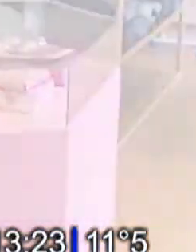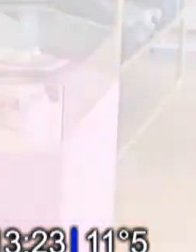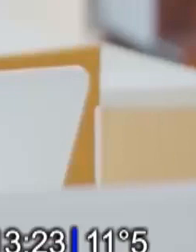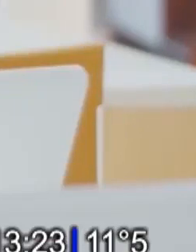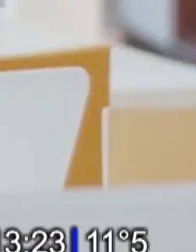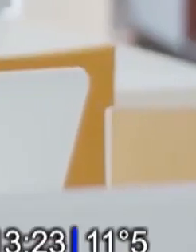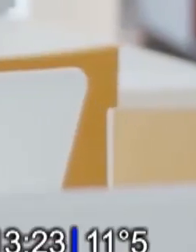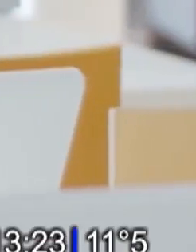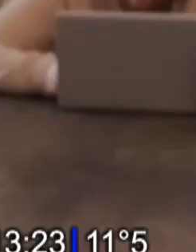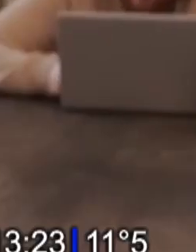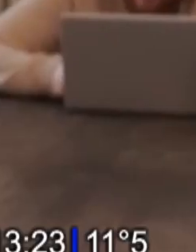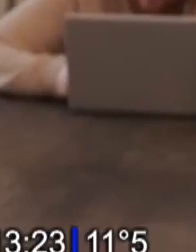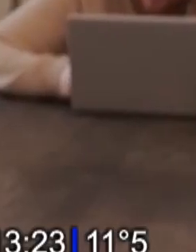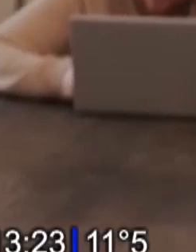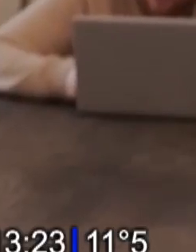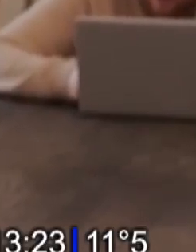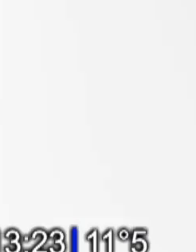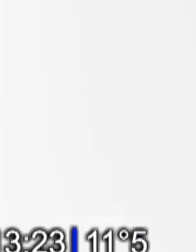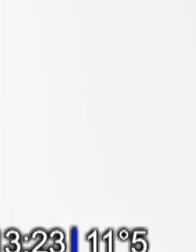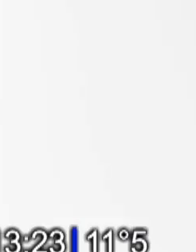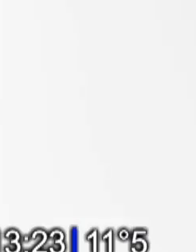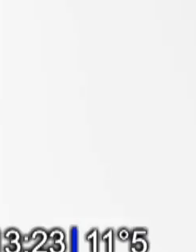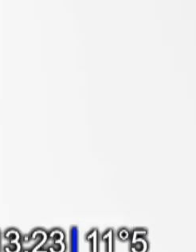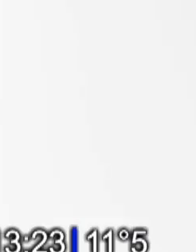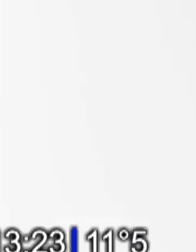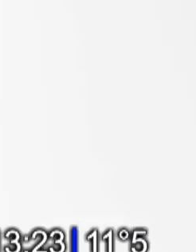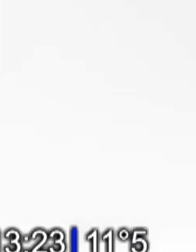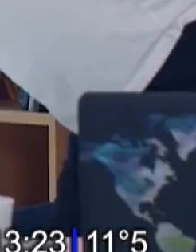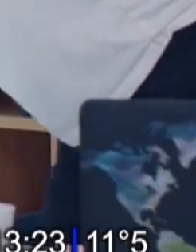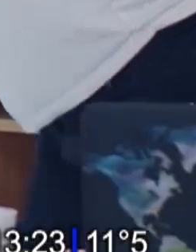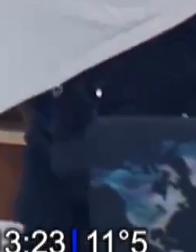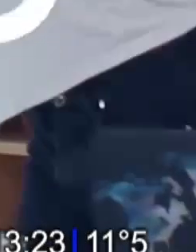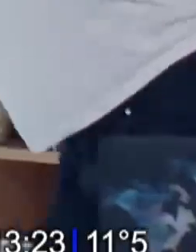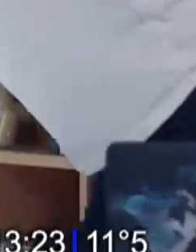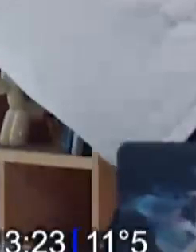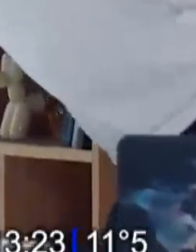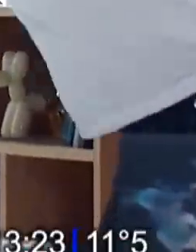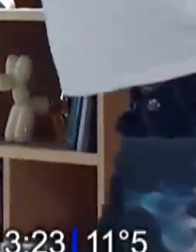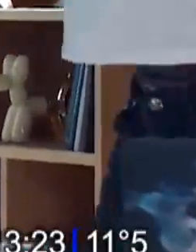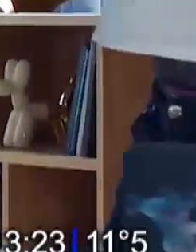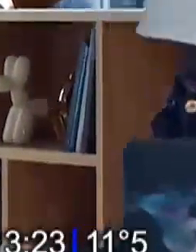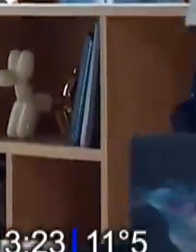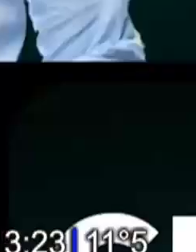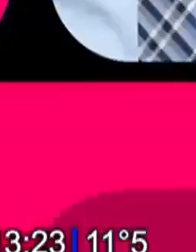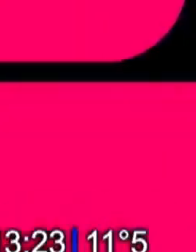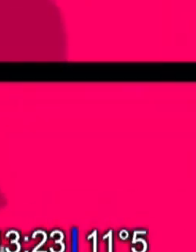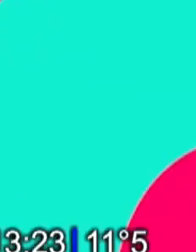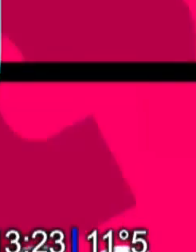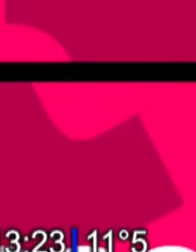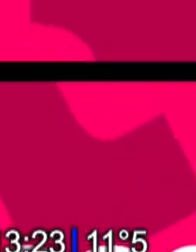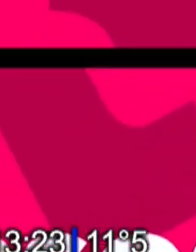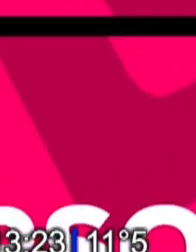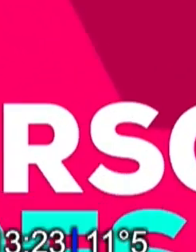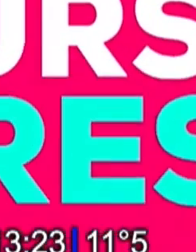www.anacleta.com.ar. ¿Estás pensando en formarte? En Fundación Universidad Axioma te ofrecemos un universo de oportunidades con una